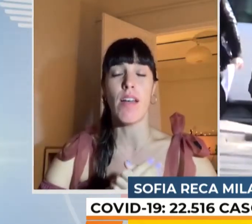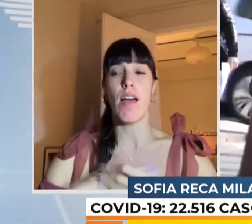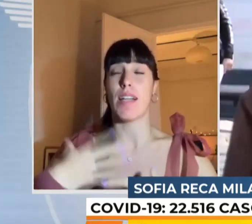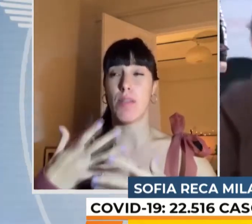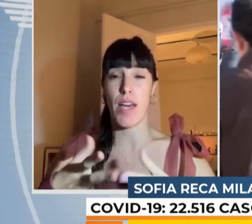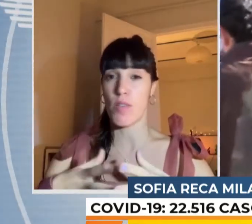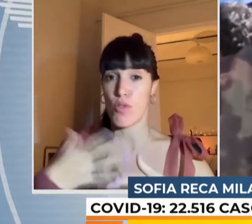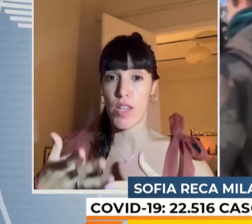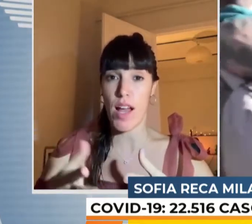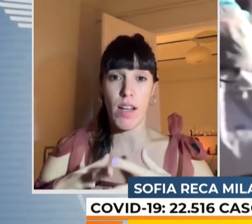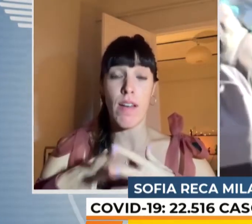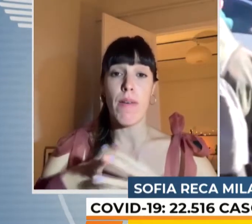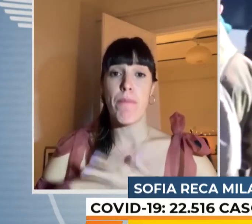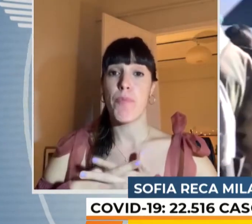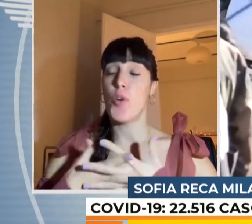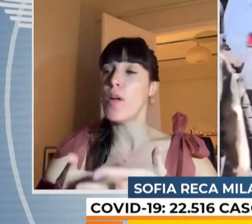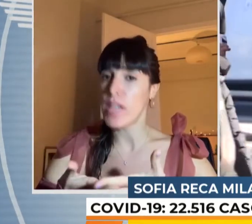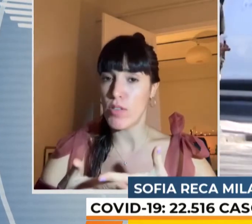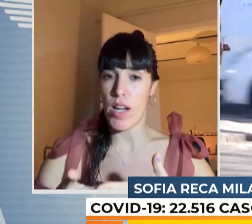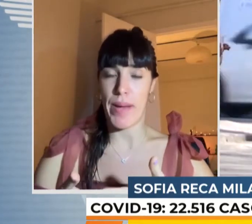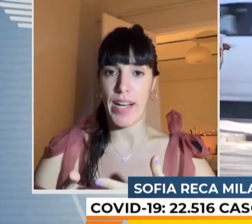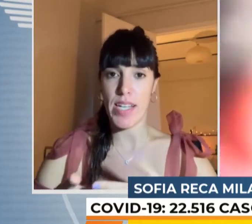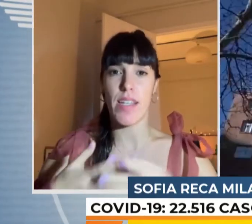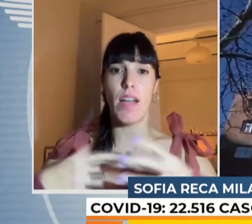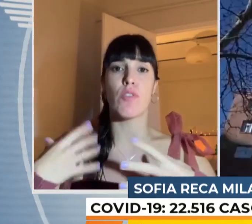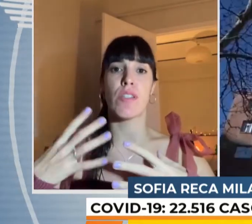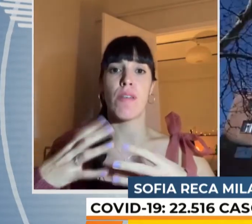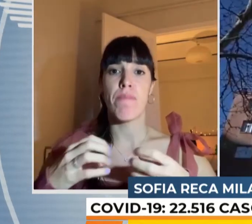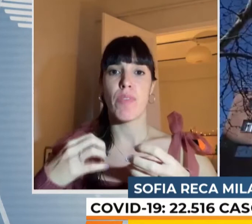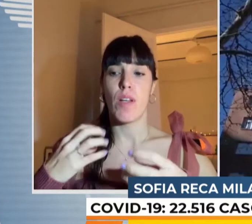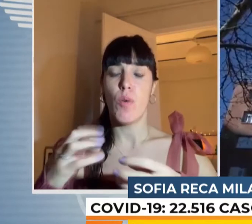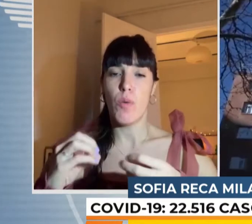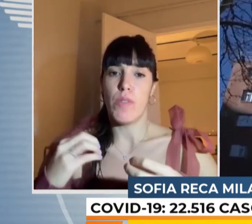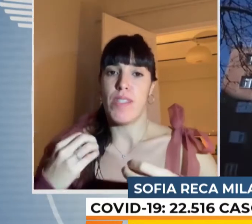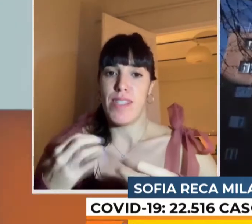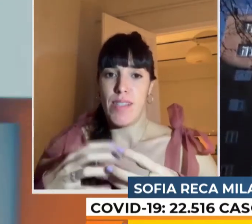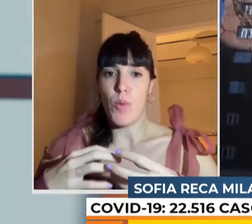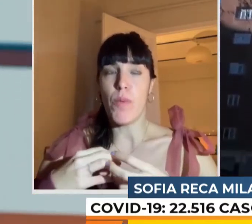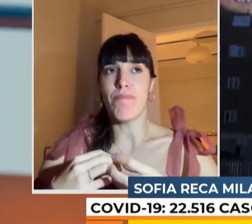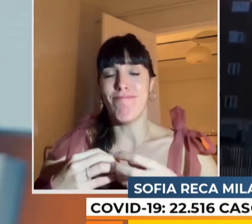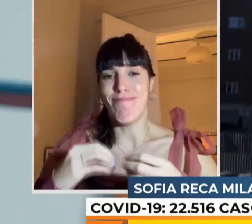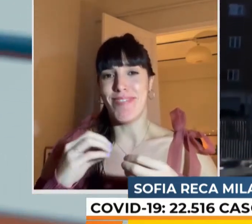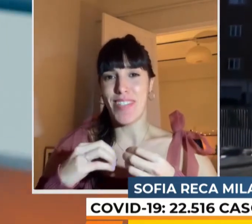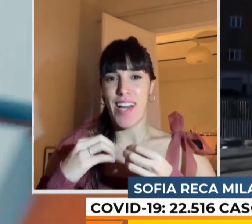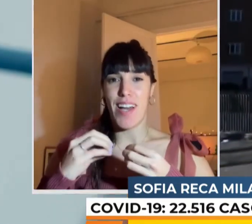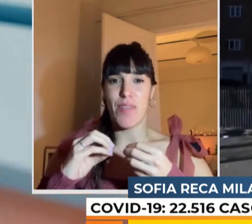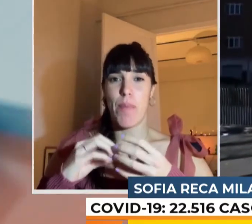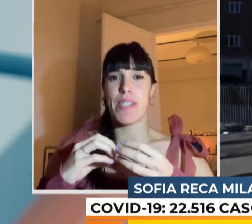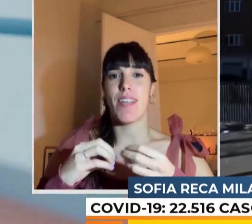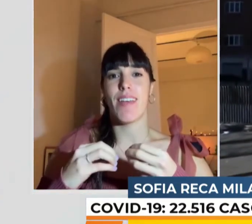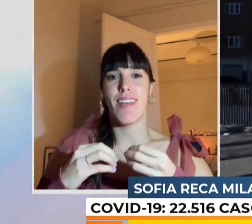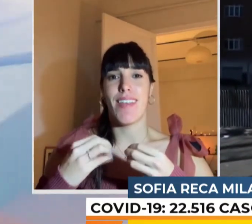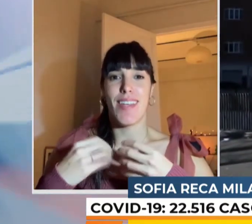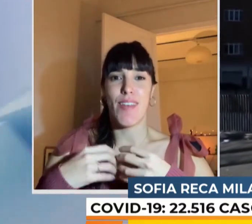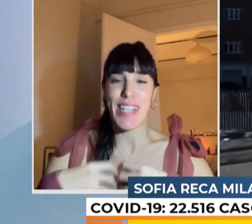tener actividad social, no era obligatoria la mascarilla. Entonces hubo una